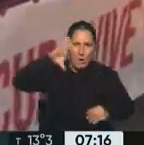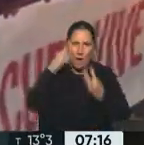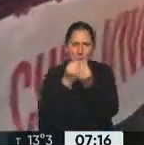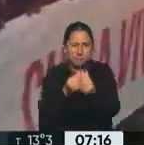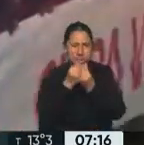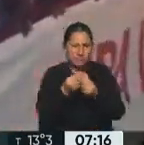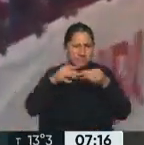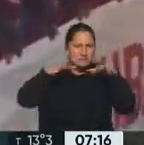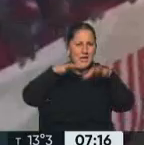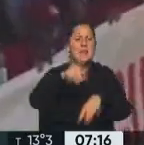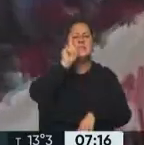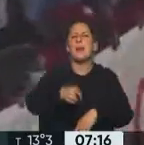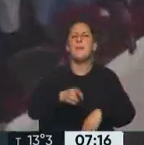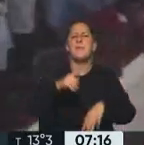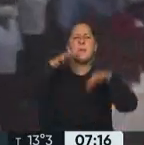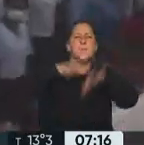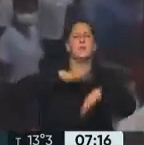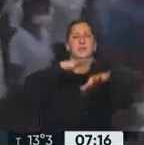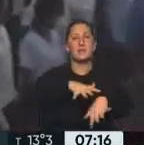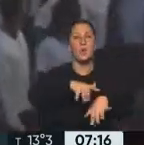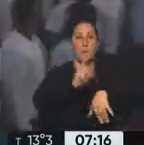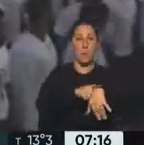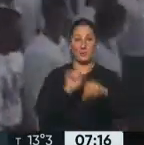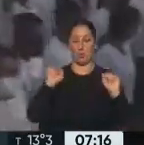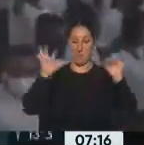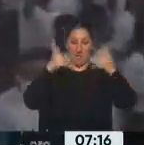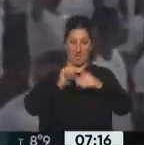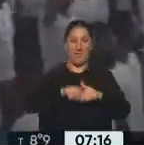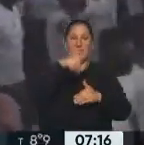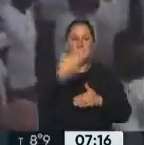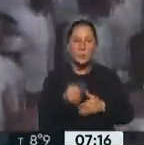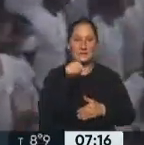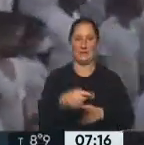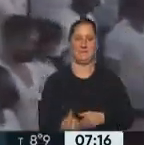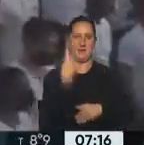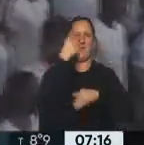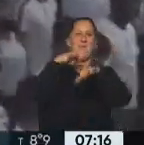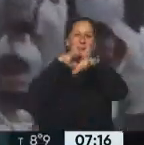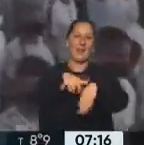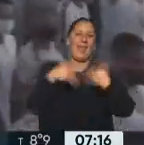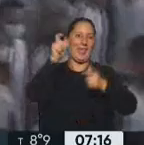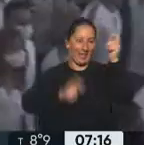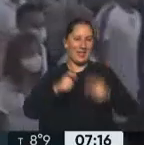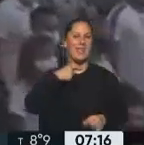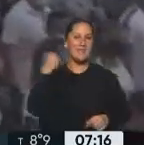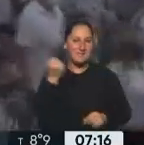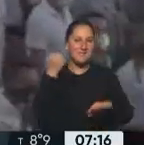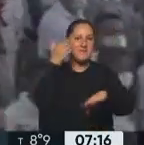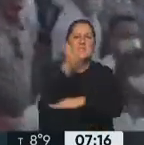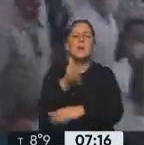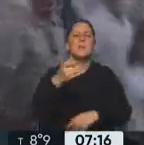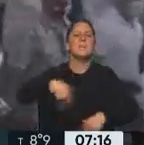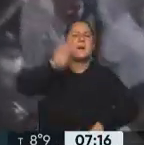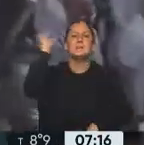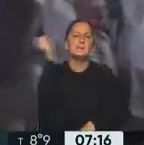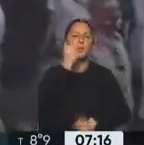importante. También la principal movilización después de la pandemia. Claro. Eso provocó que mucha gente saliera a la calle y el principal reclamo del